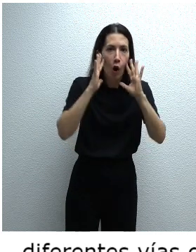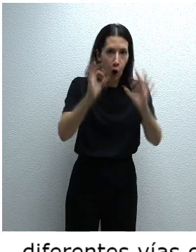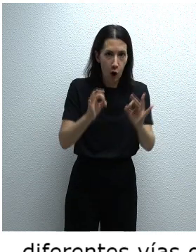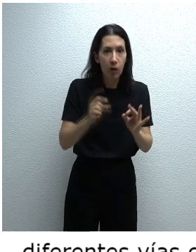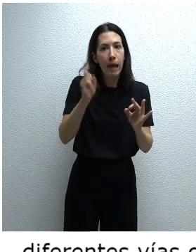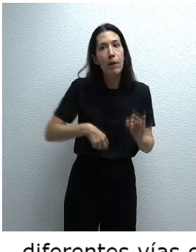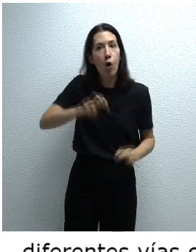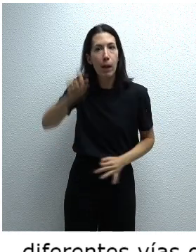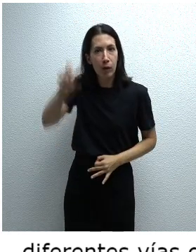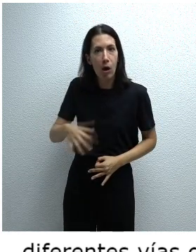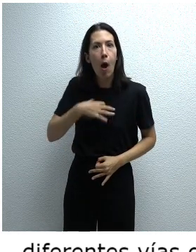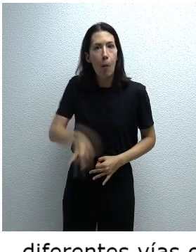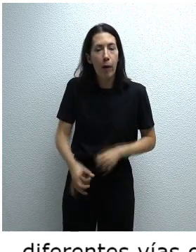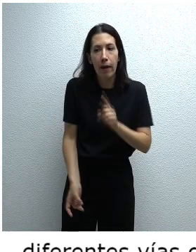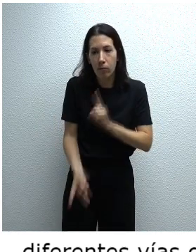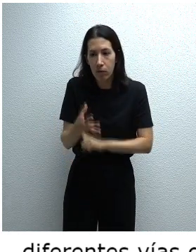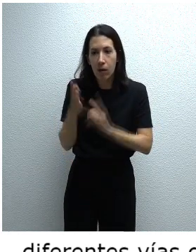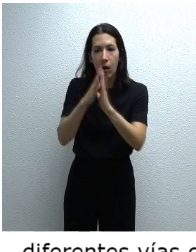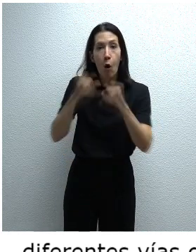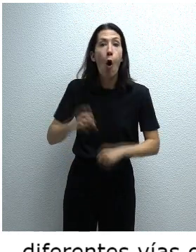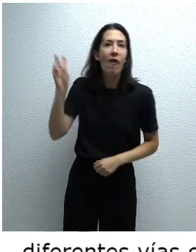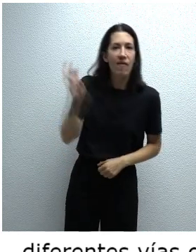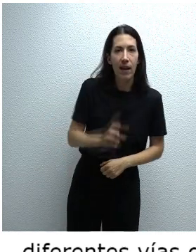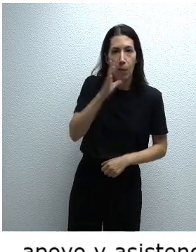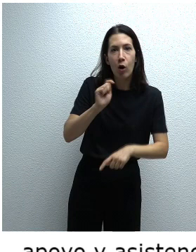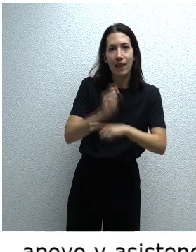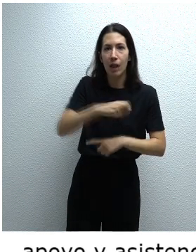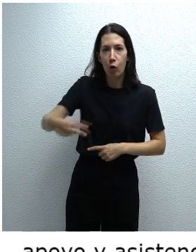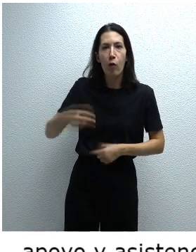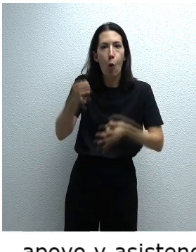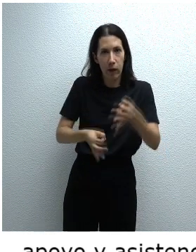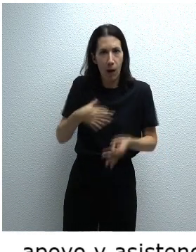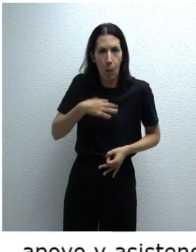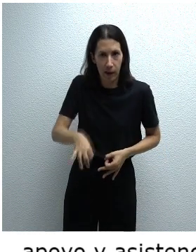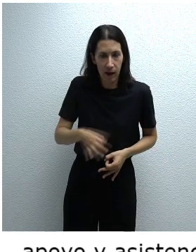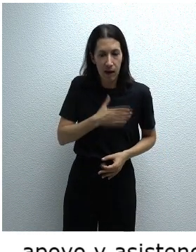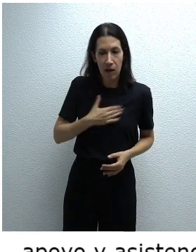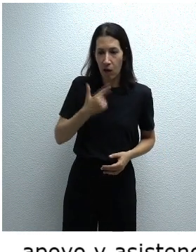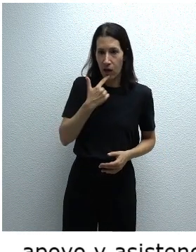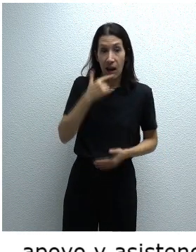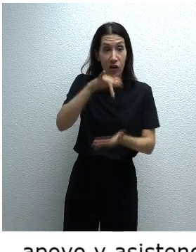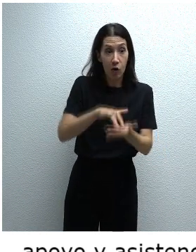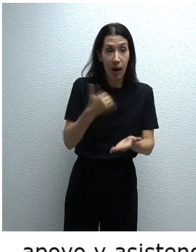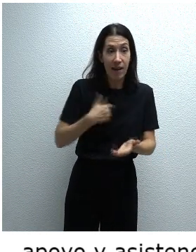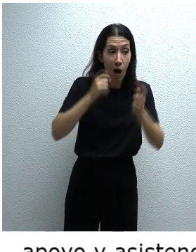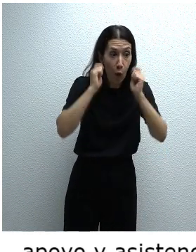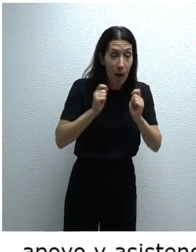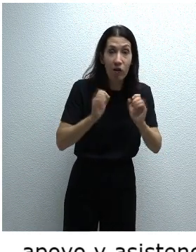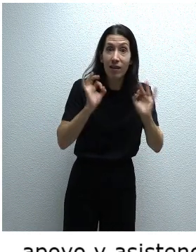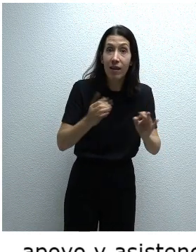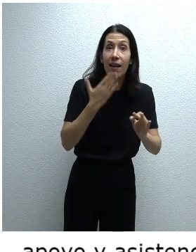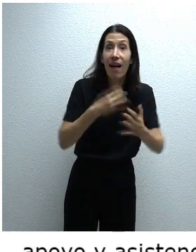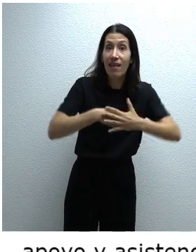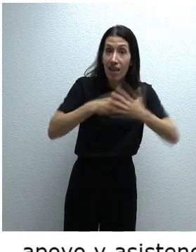por otras personas o al que derive de una resolución judicial. Y hablamos desde el momento en que alcancen la mayoría de edad o